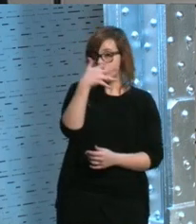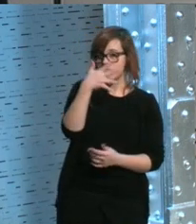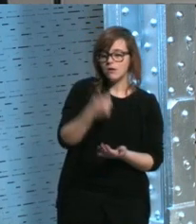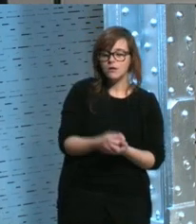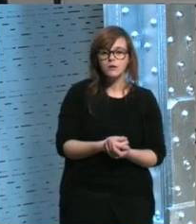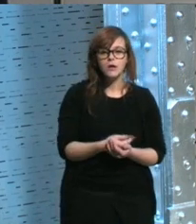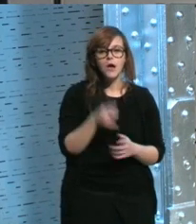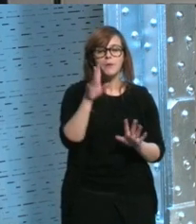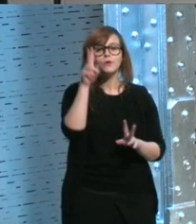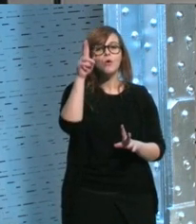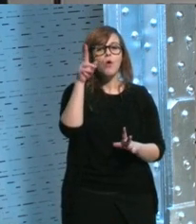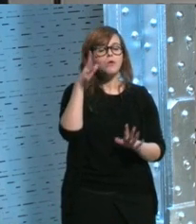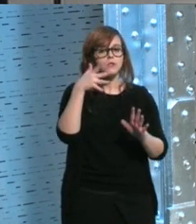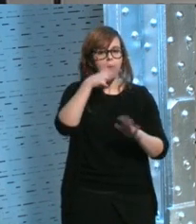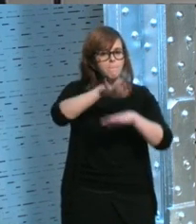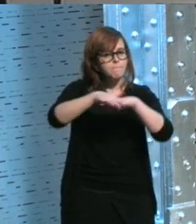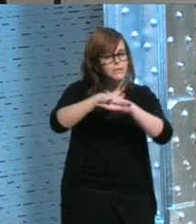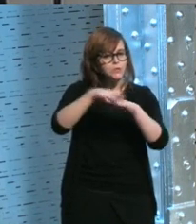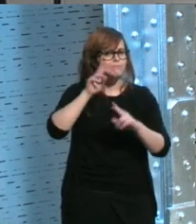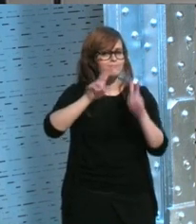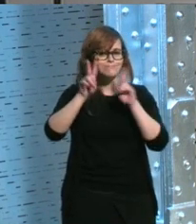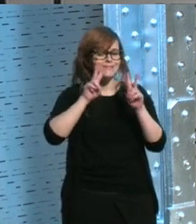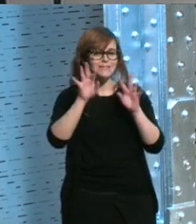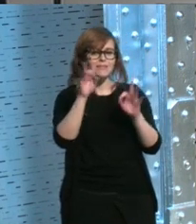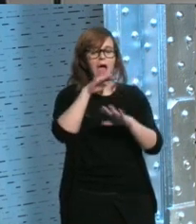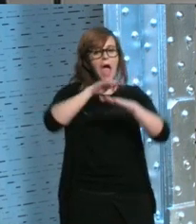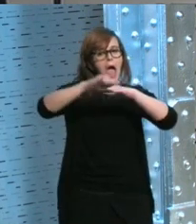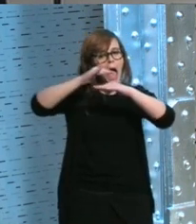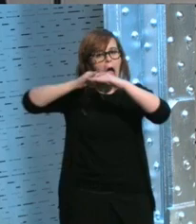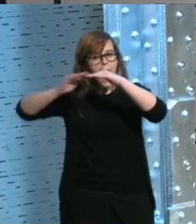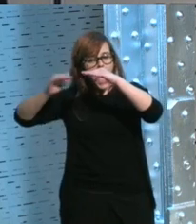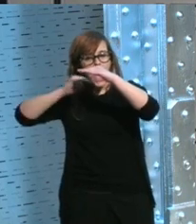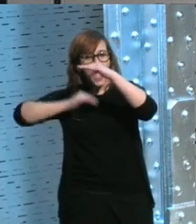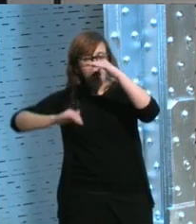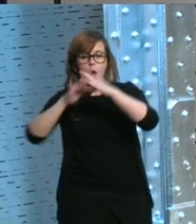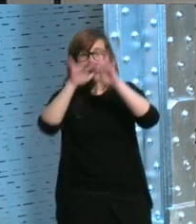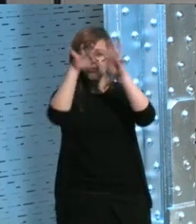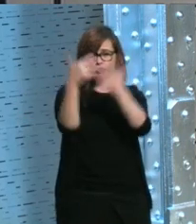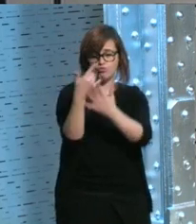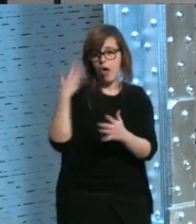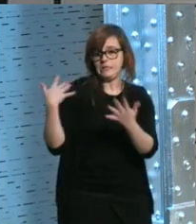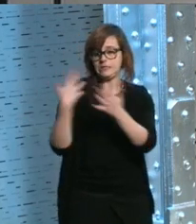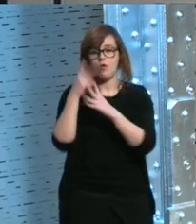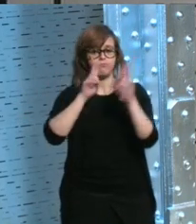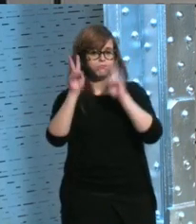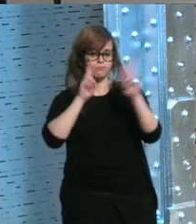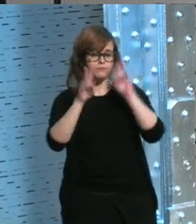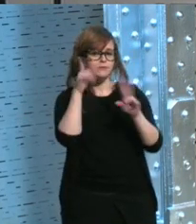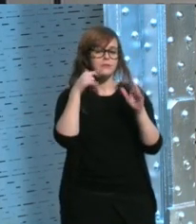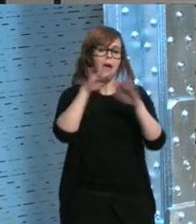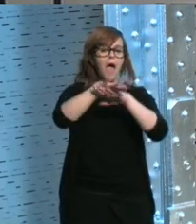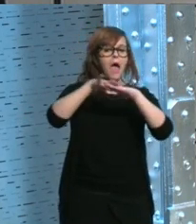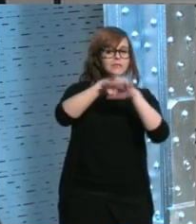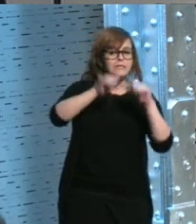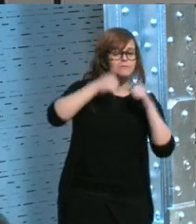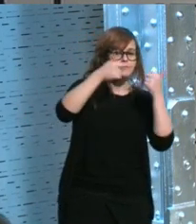vemos primero que hay varias capas. Casi todo el mundo que yo he visto, bueno, en la fase inicial, porque he